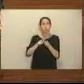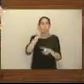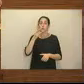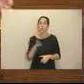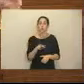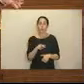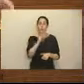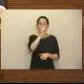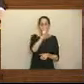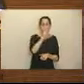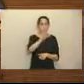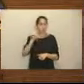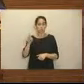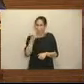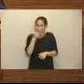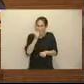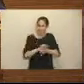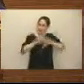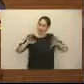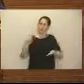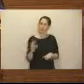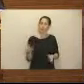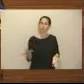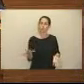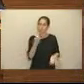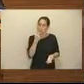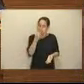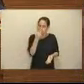Partido Popular. Dígalo claramente. Dígalo